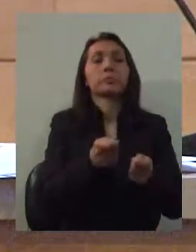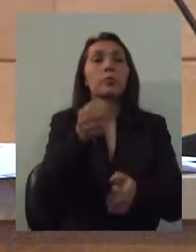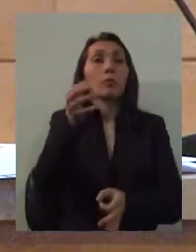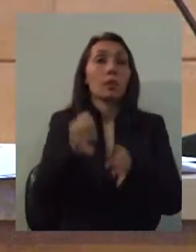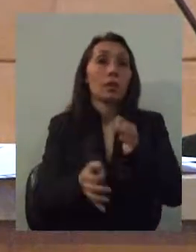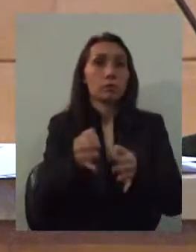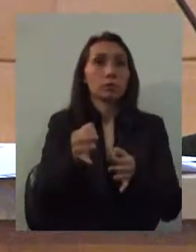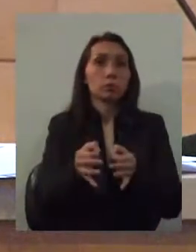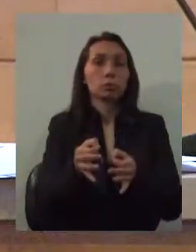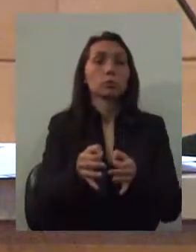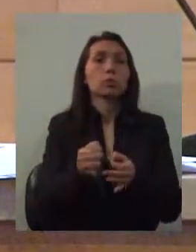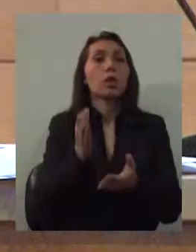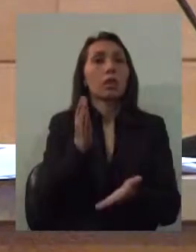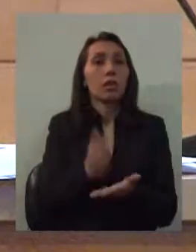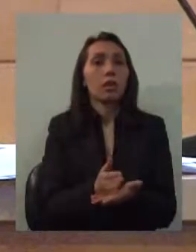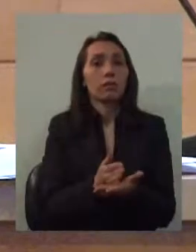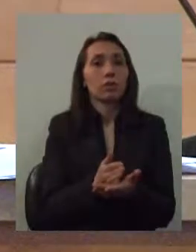que